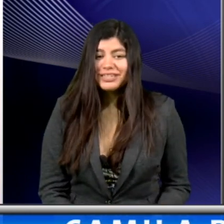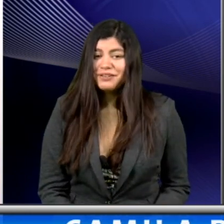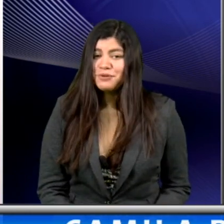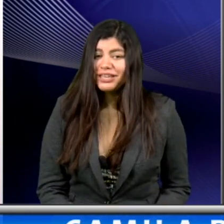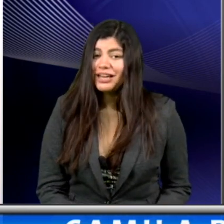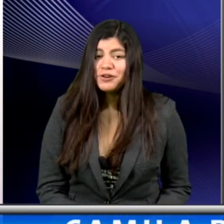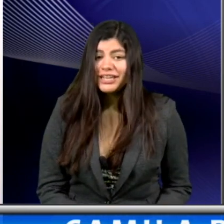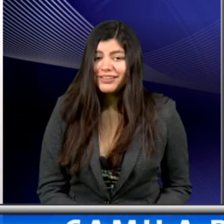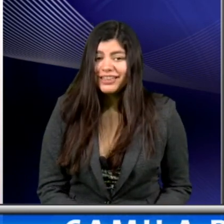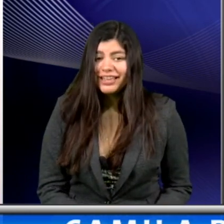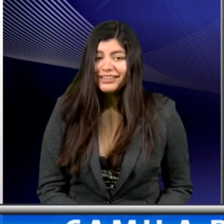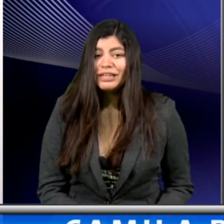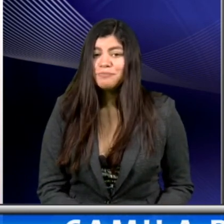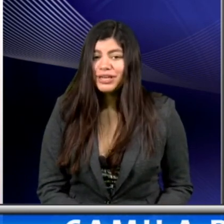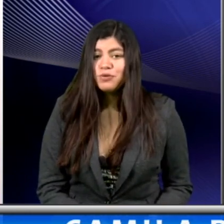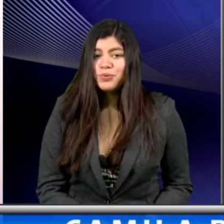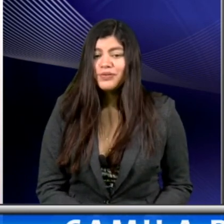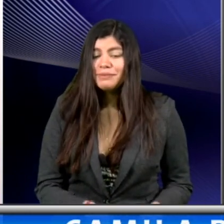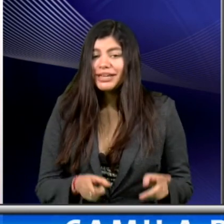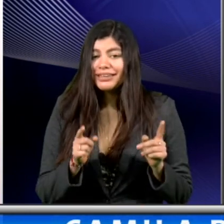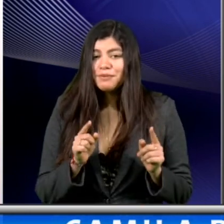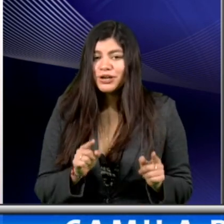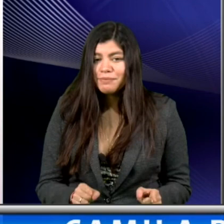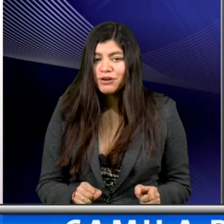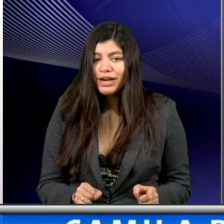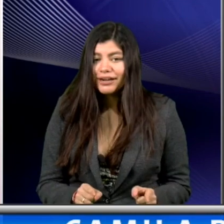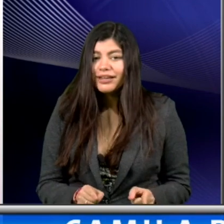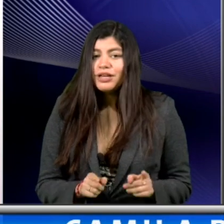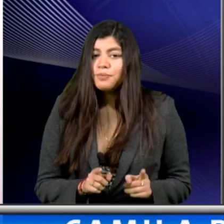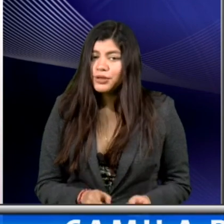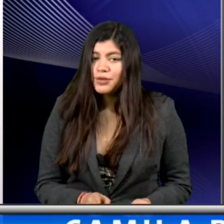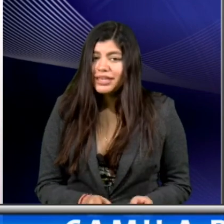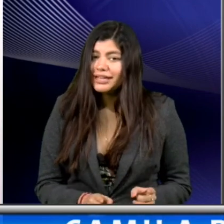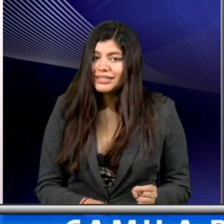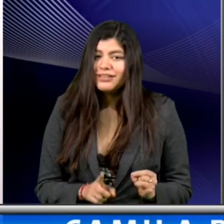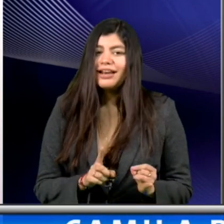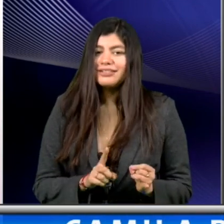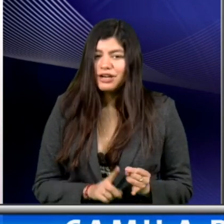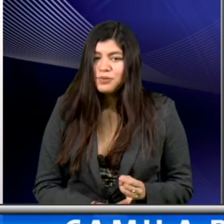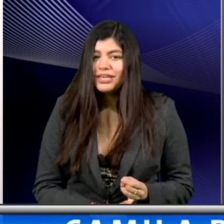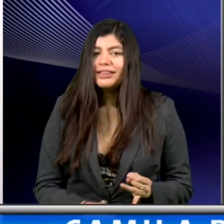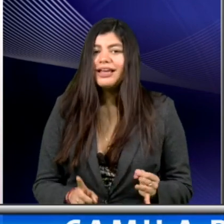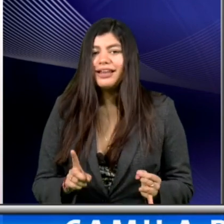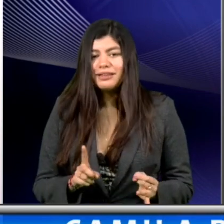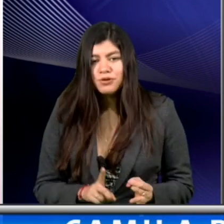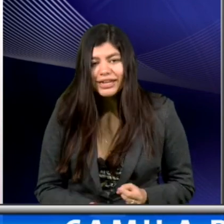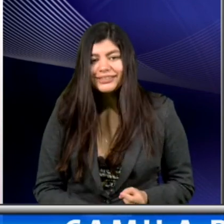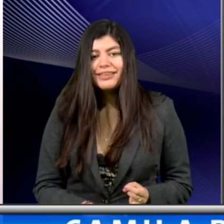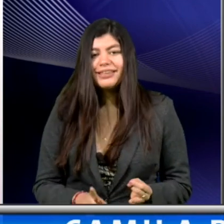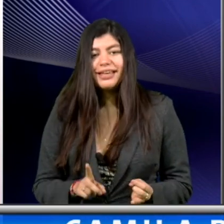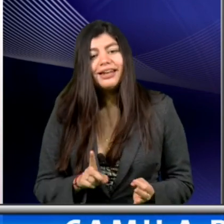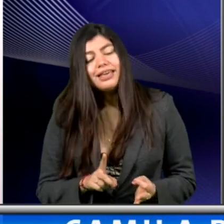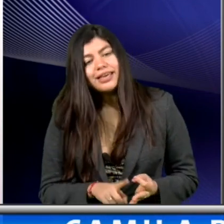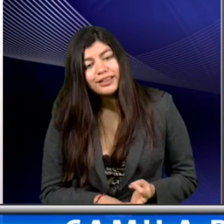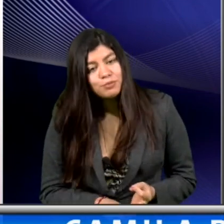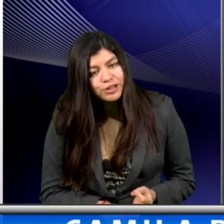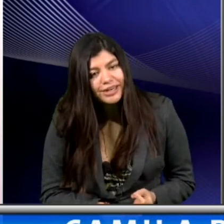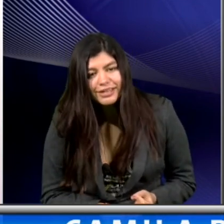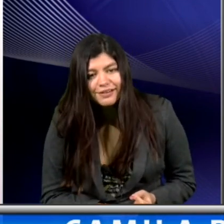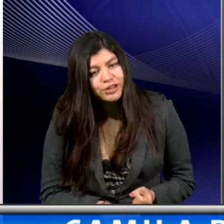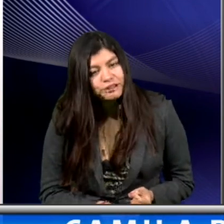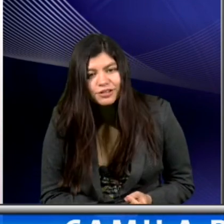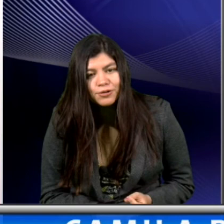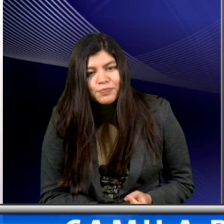Sur, sabemos que la conectividad también es un problema que tenemos que mejorar, porque hoy día que se viene la salud digital, la democracia digital, que